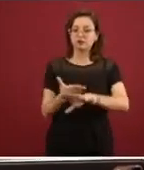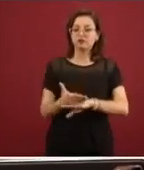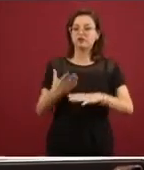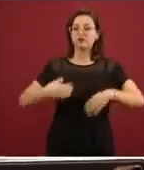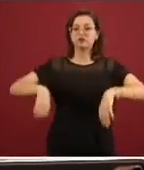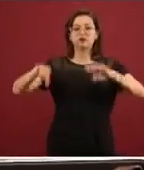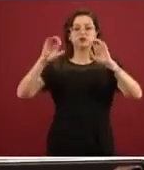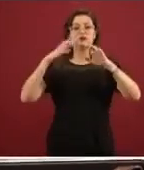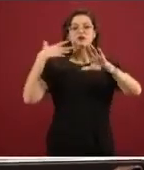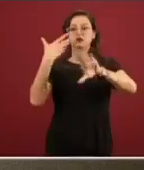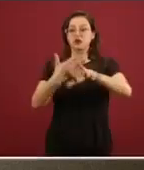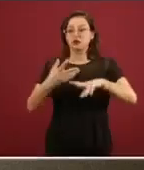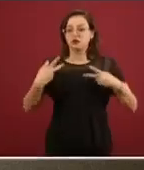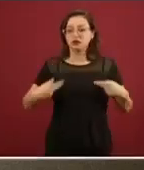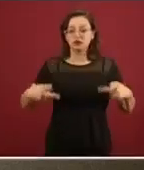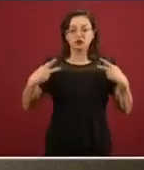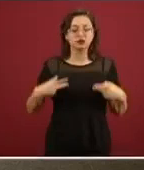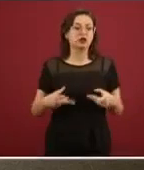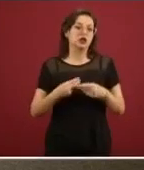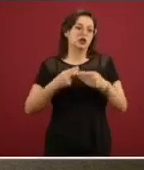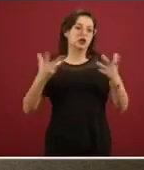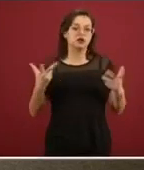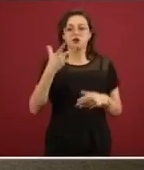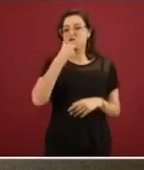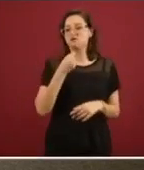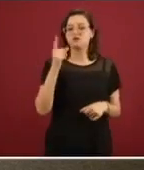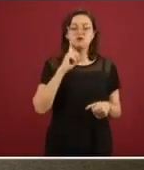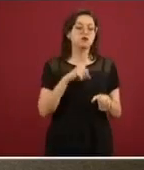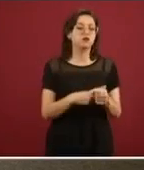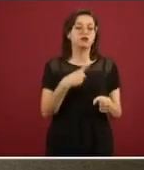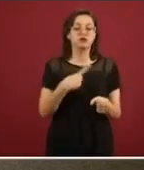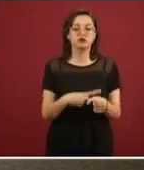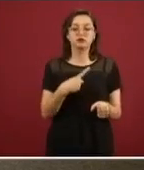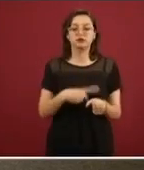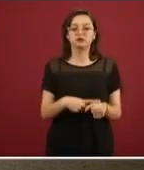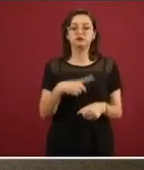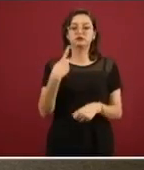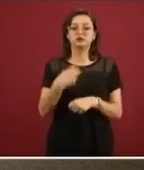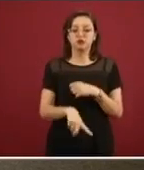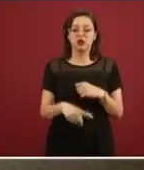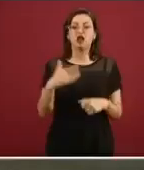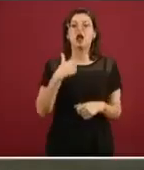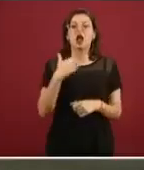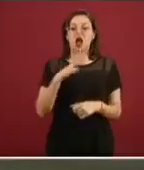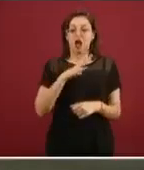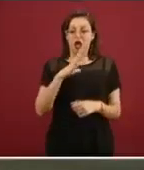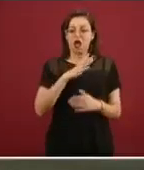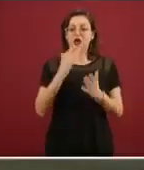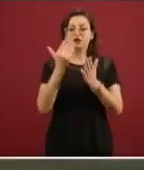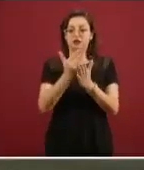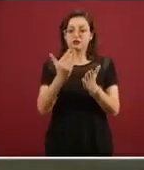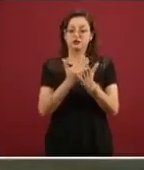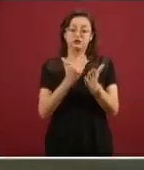salud y desde luego a las y los pacientes. Entonces existen los lineamientos en general, ojalá que no